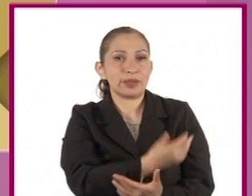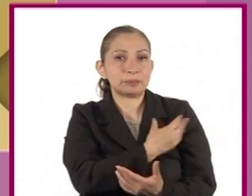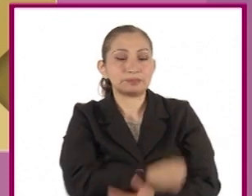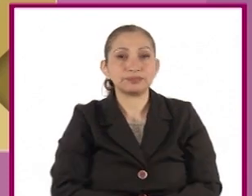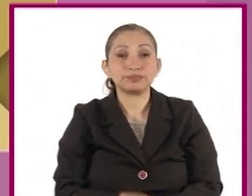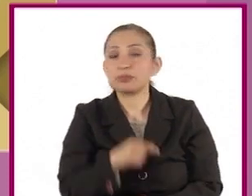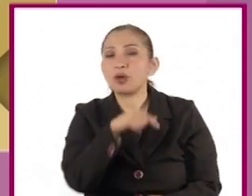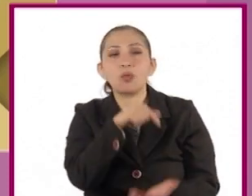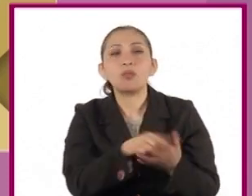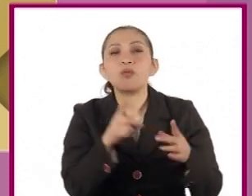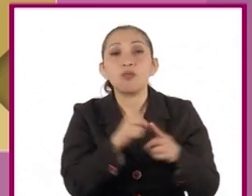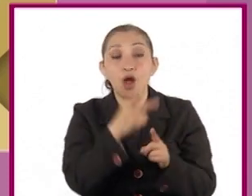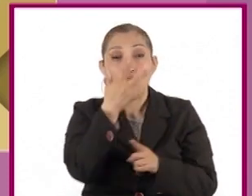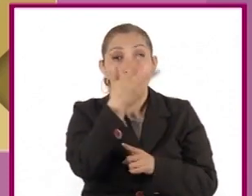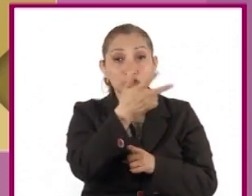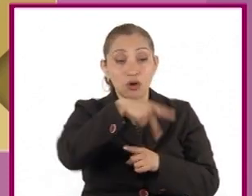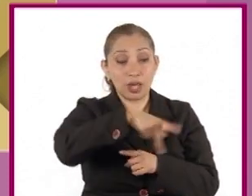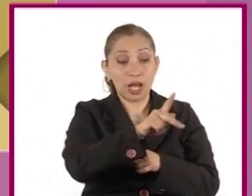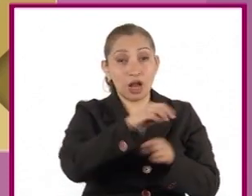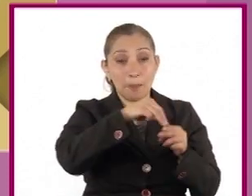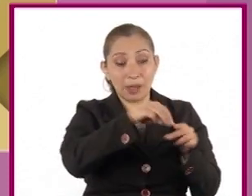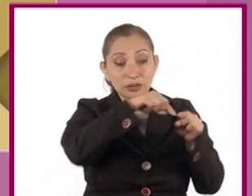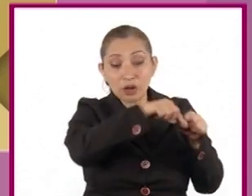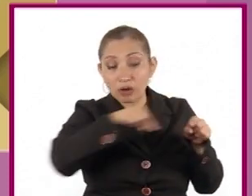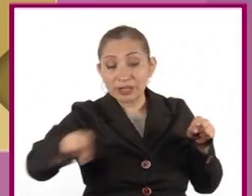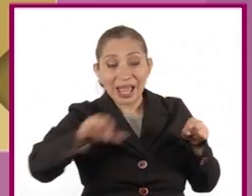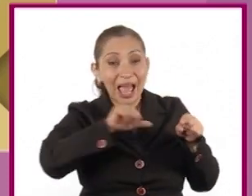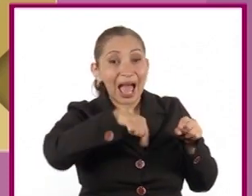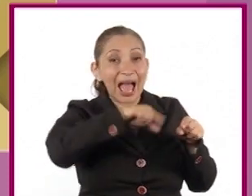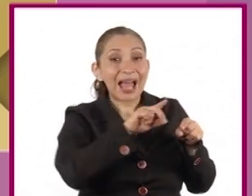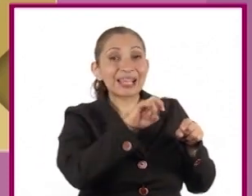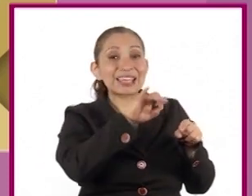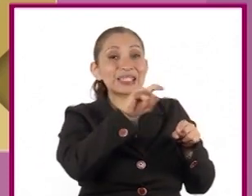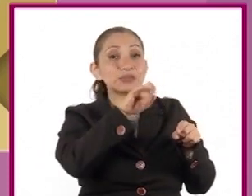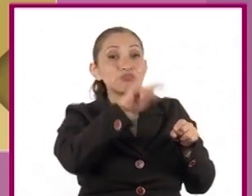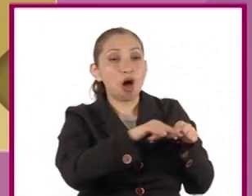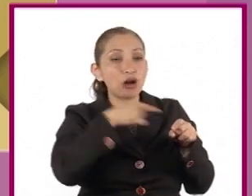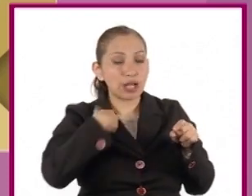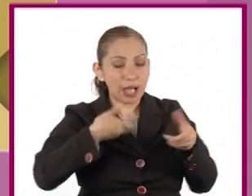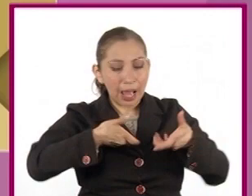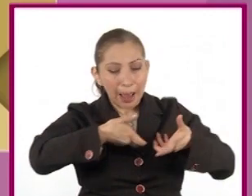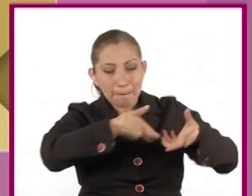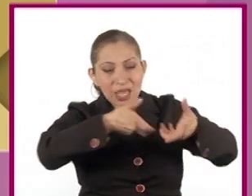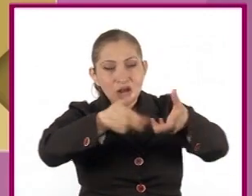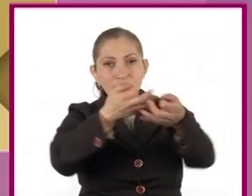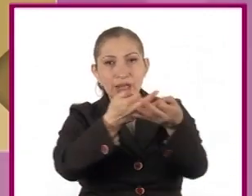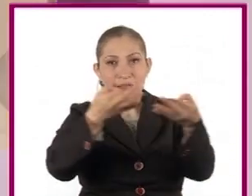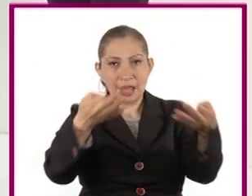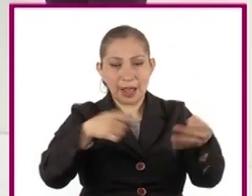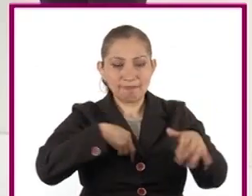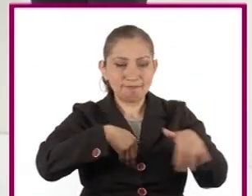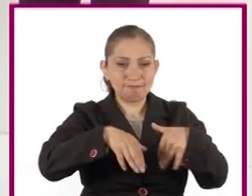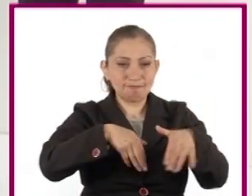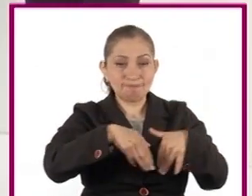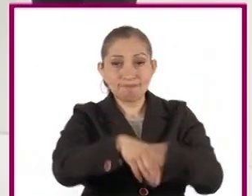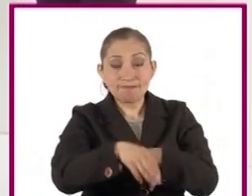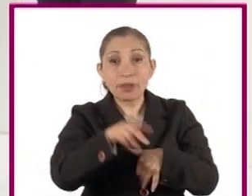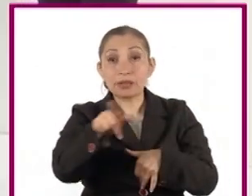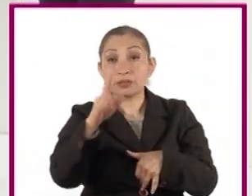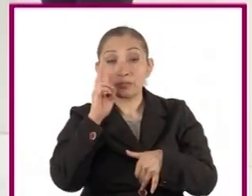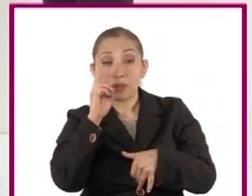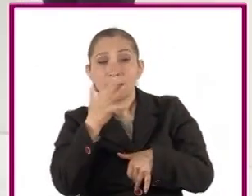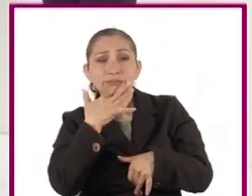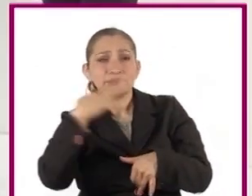Se localizan a 8 kilómetros de Aquismón a través de un camino de terracería. Entre las